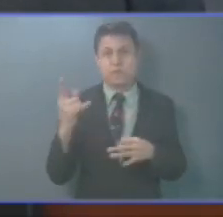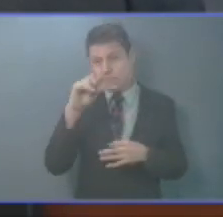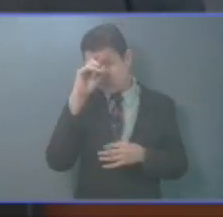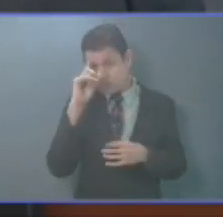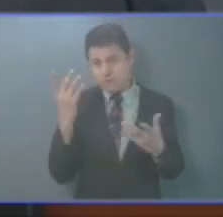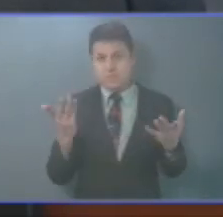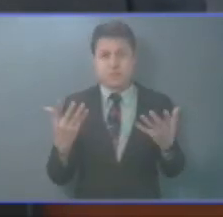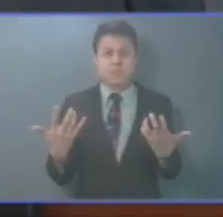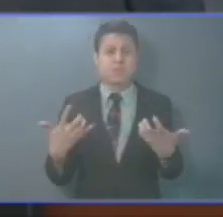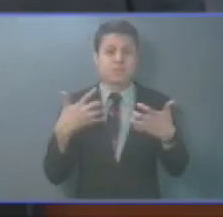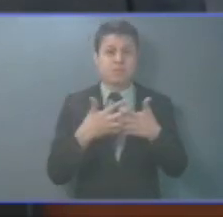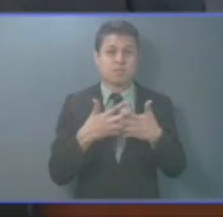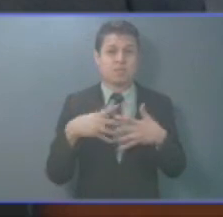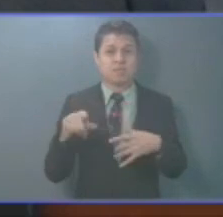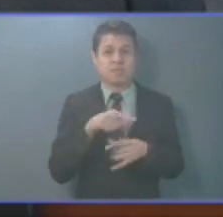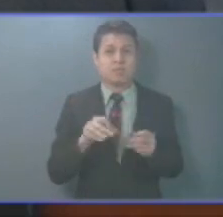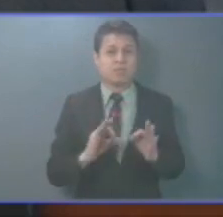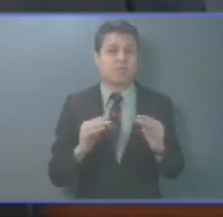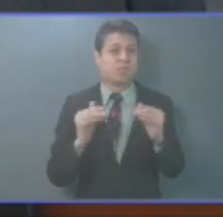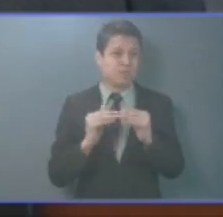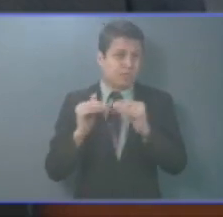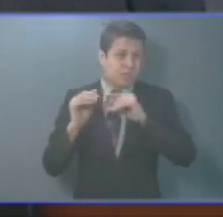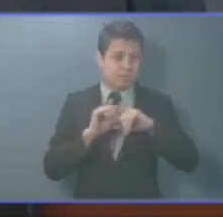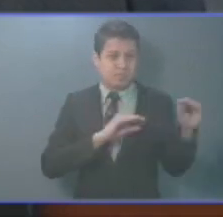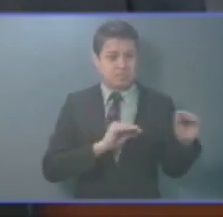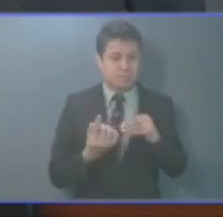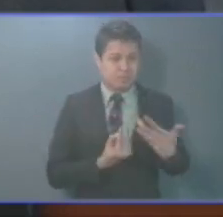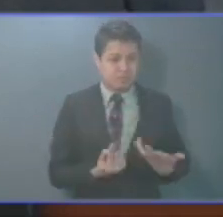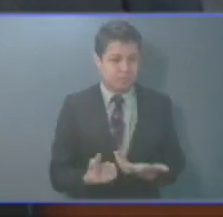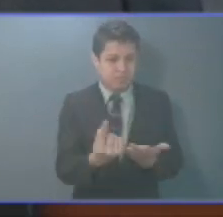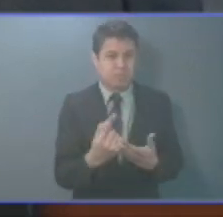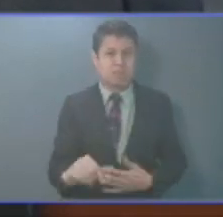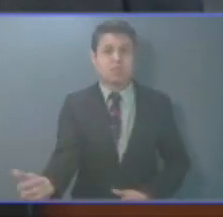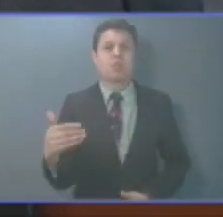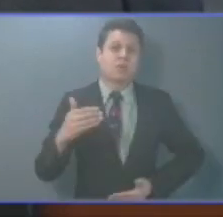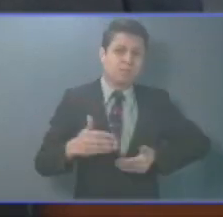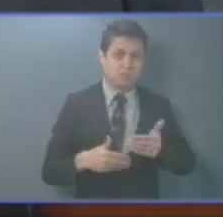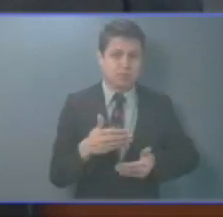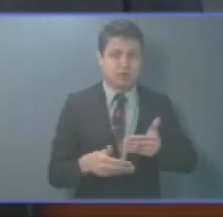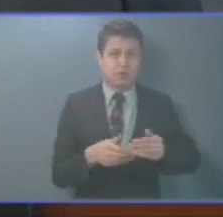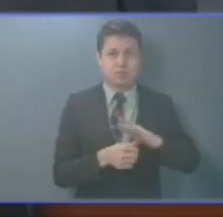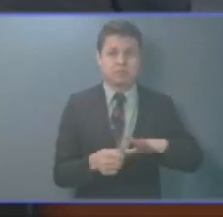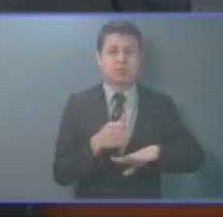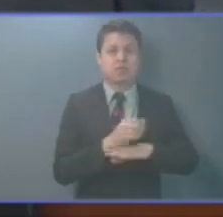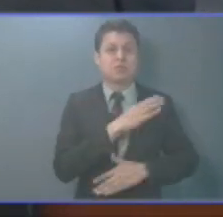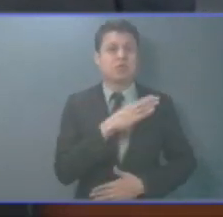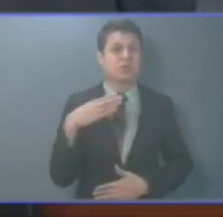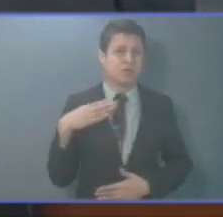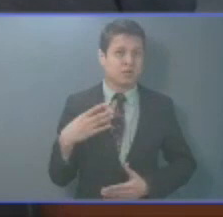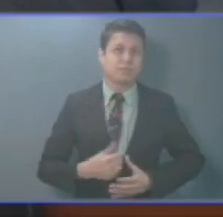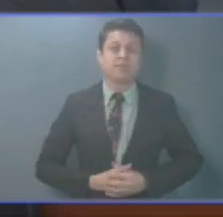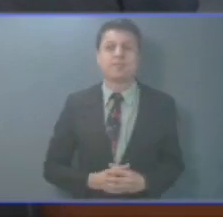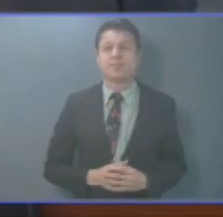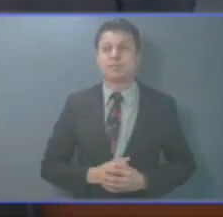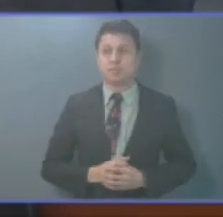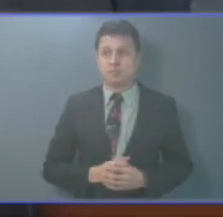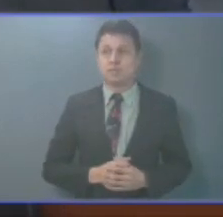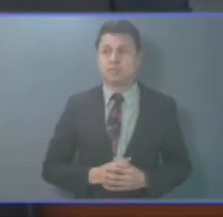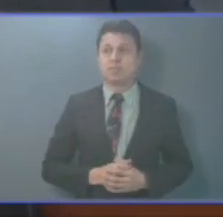sus atribuciones, así como para la conducción administrativa del Consejo.